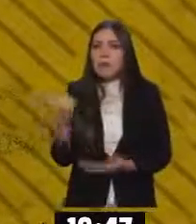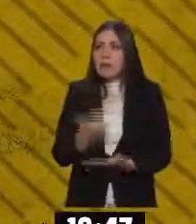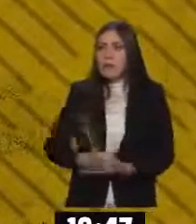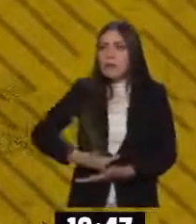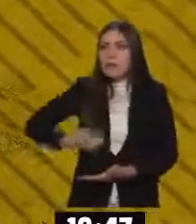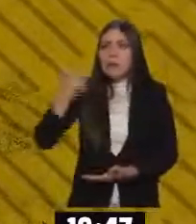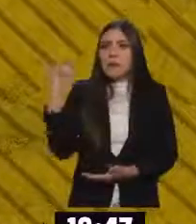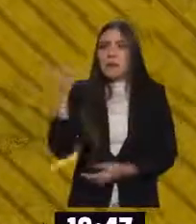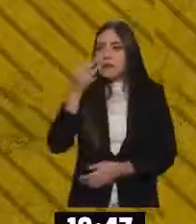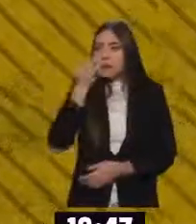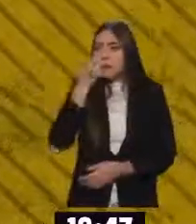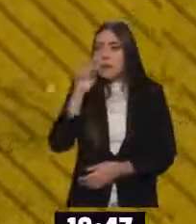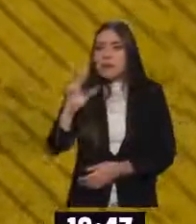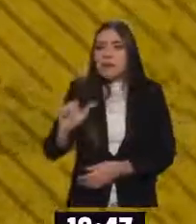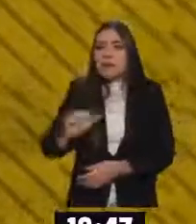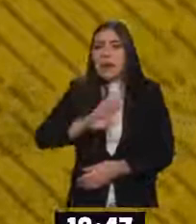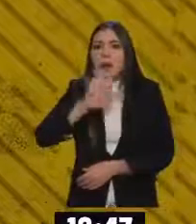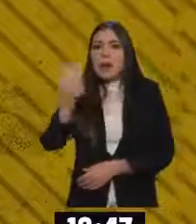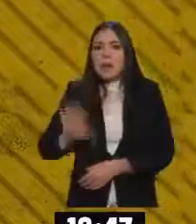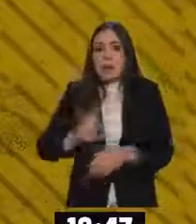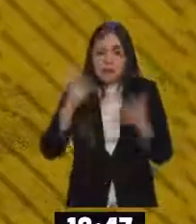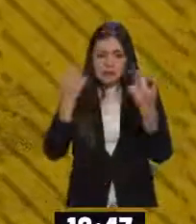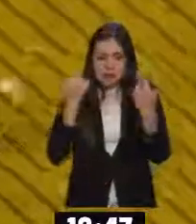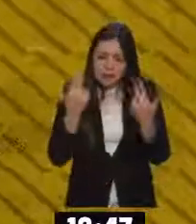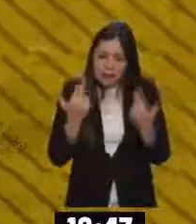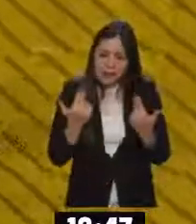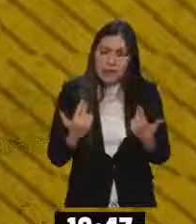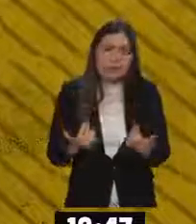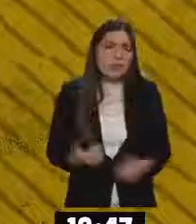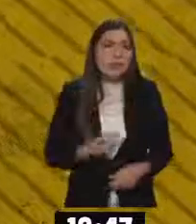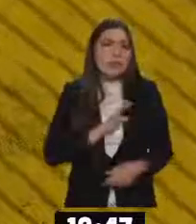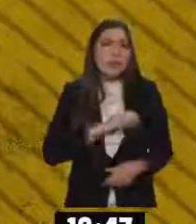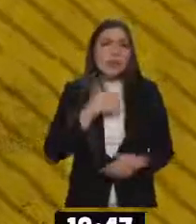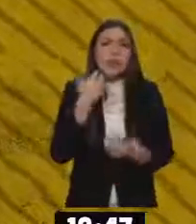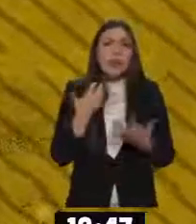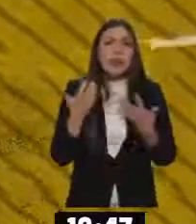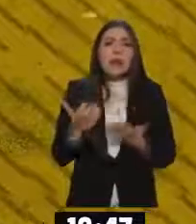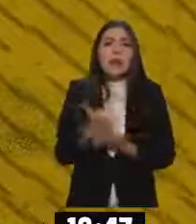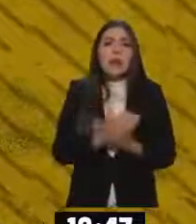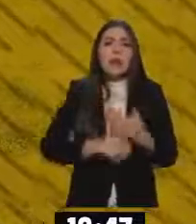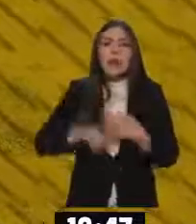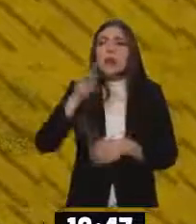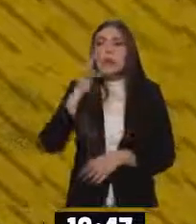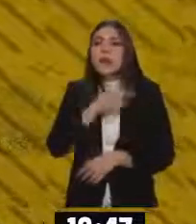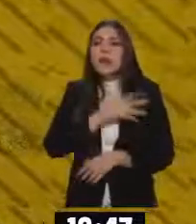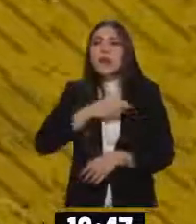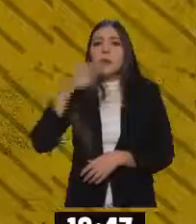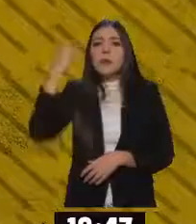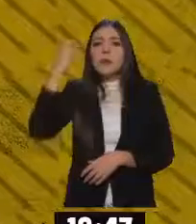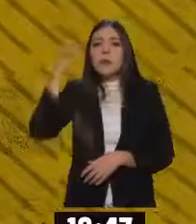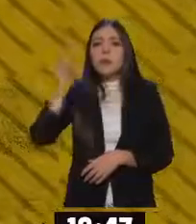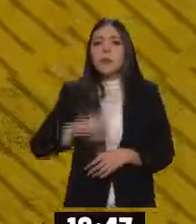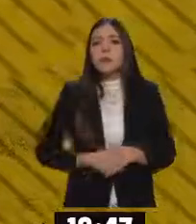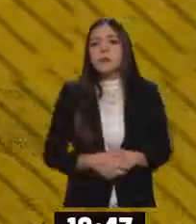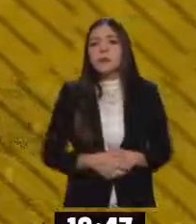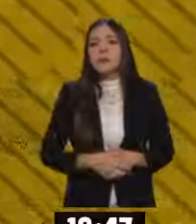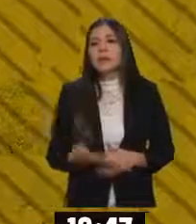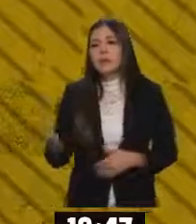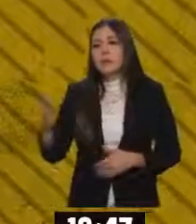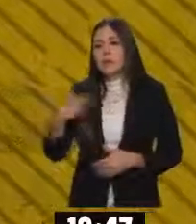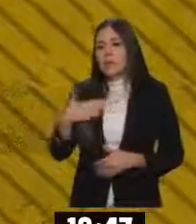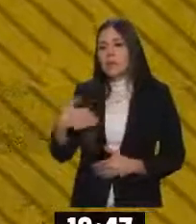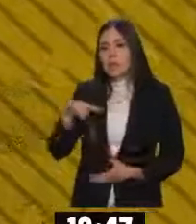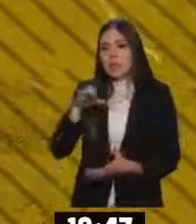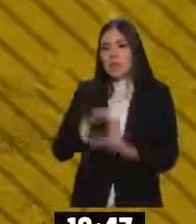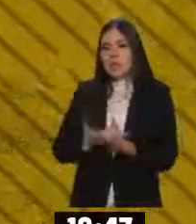más imagínense, o menos dos semanas. Cundido de cáncer, pero quiere ver vida a sus hijos en Cuautla. Exacto. ¿Y qué pasa? Mi esposa